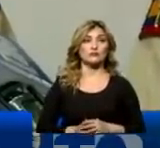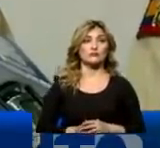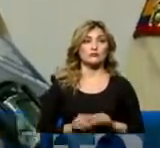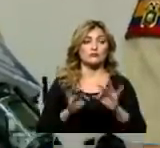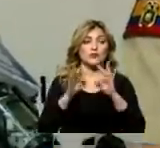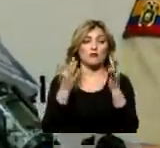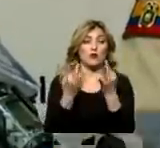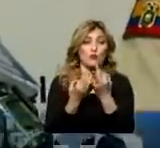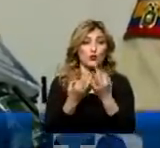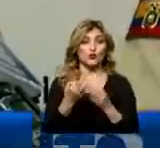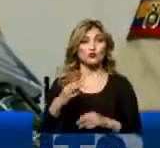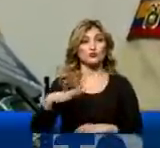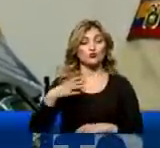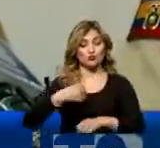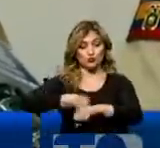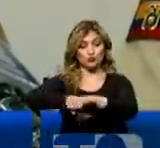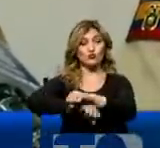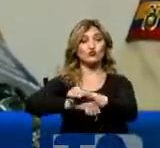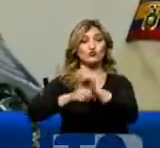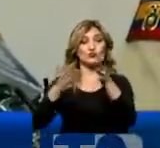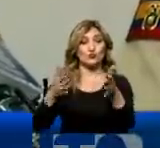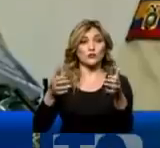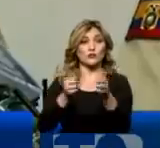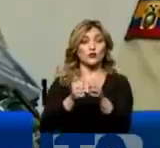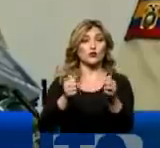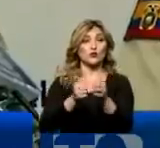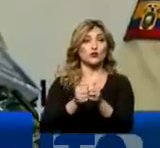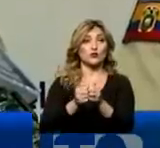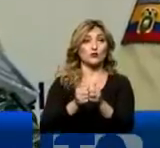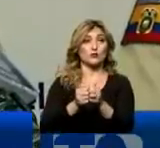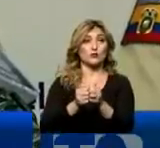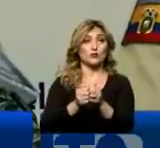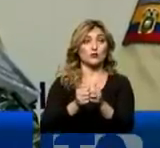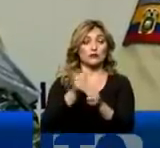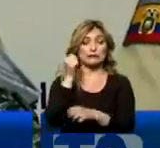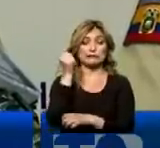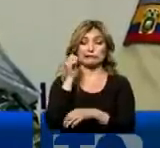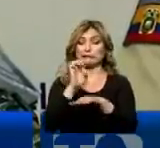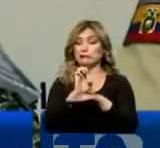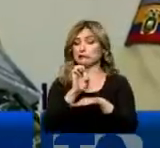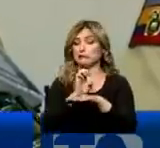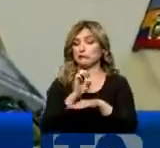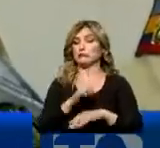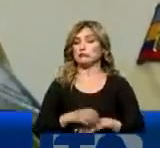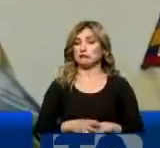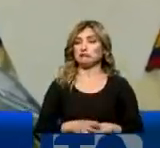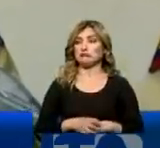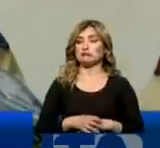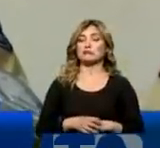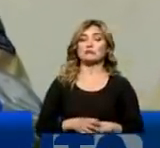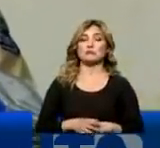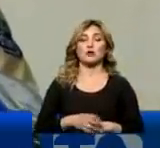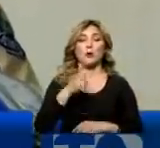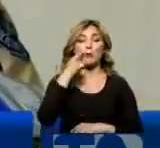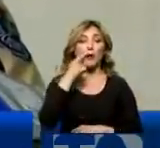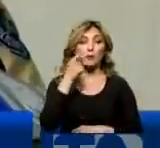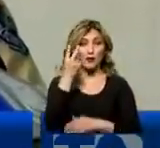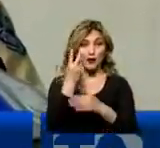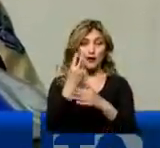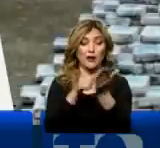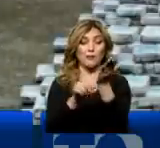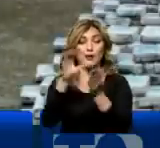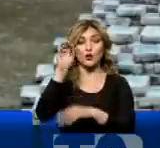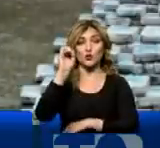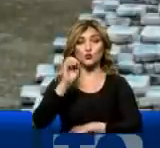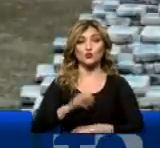con un señor futbolista de uno de los equipos muy renombrados en el país. Entendemos que es el padre y uno de los